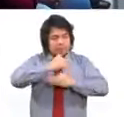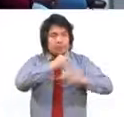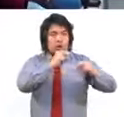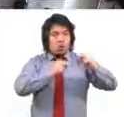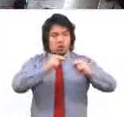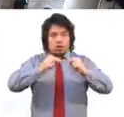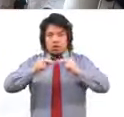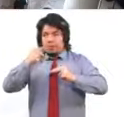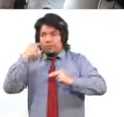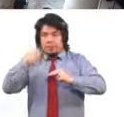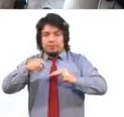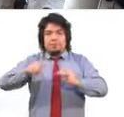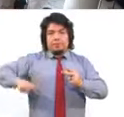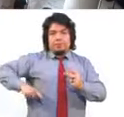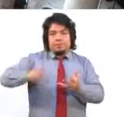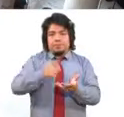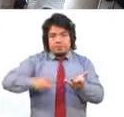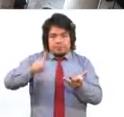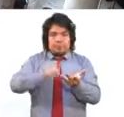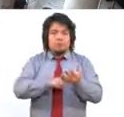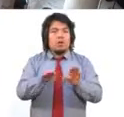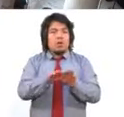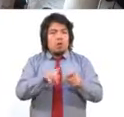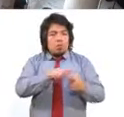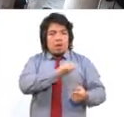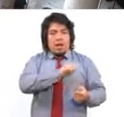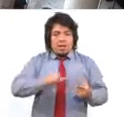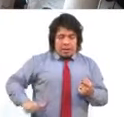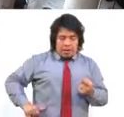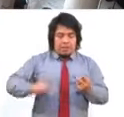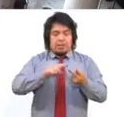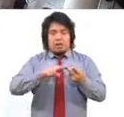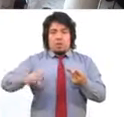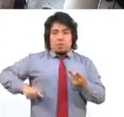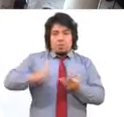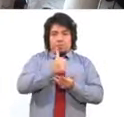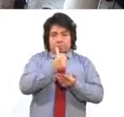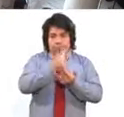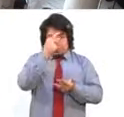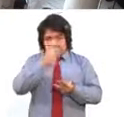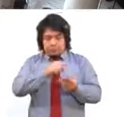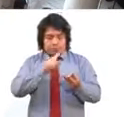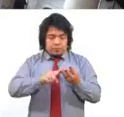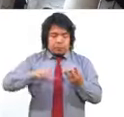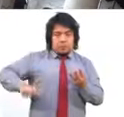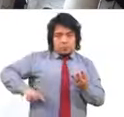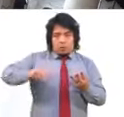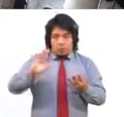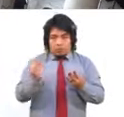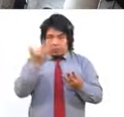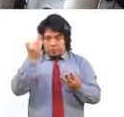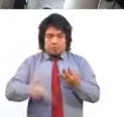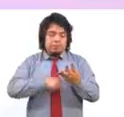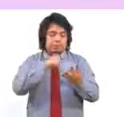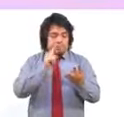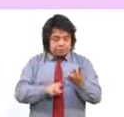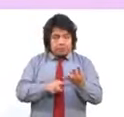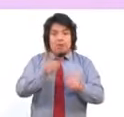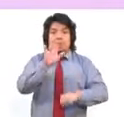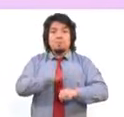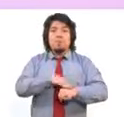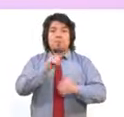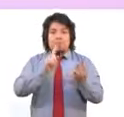gobierno, tanto las alcaldías, el gobierno de la ciudad, como con el gobierno de México y aún más con